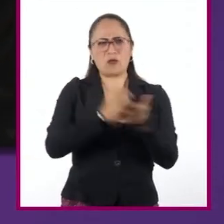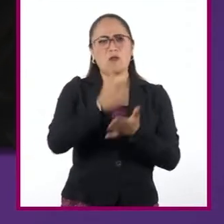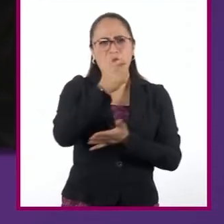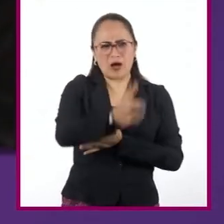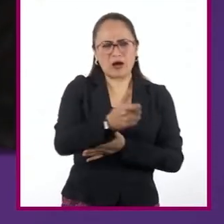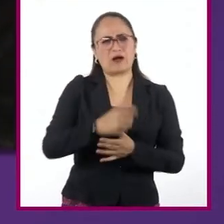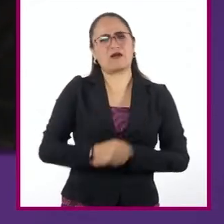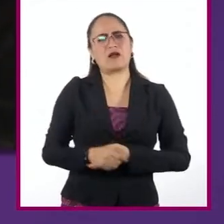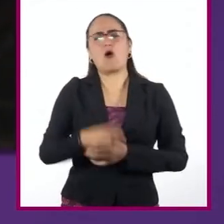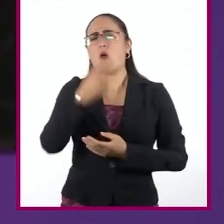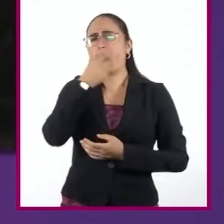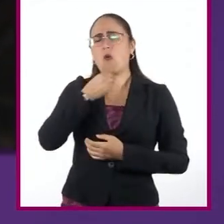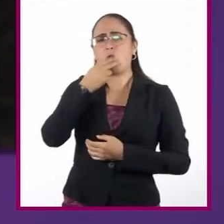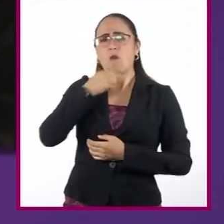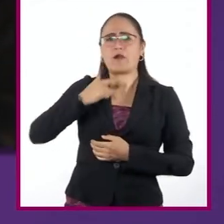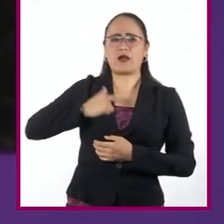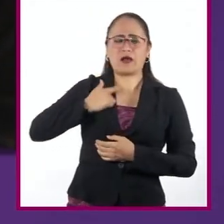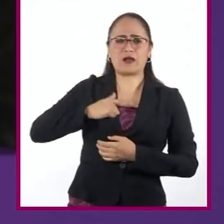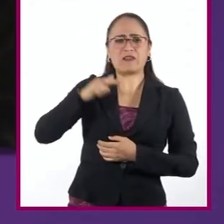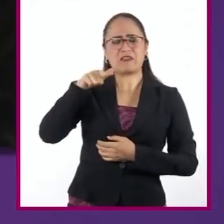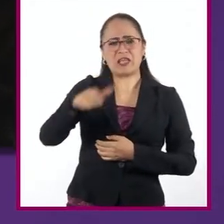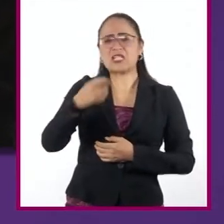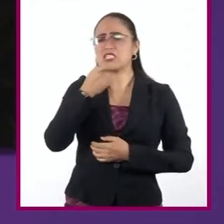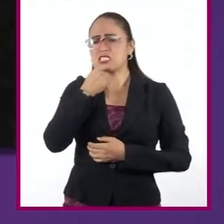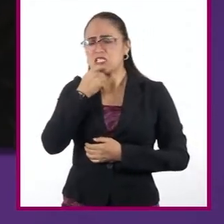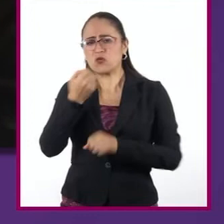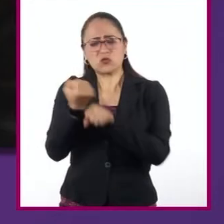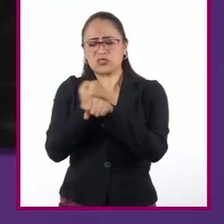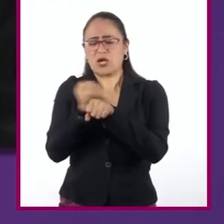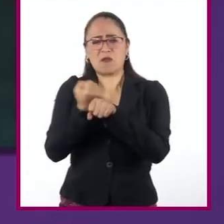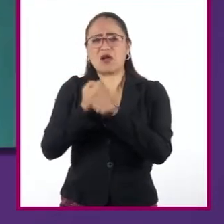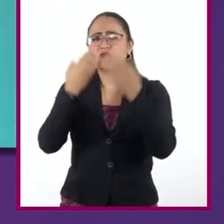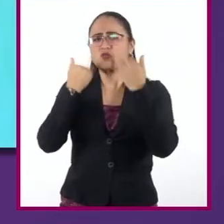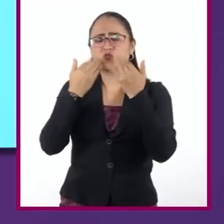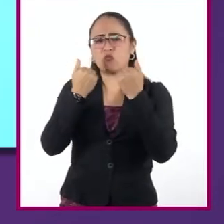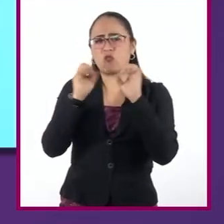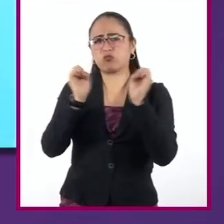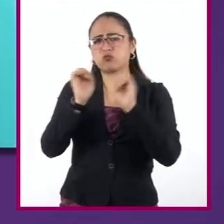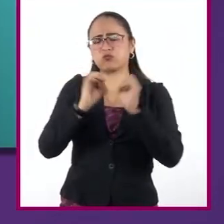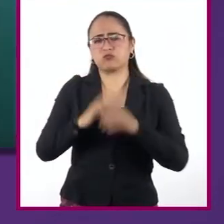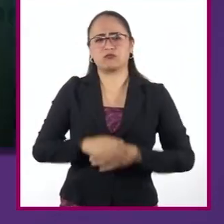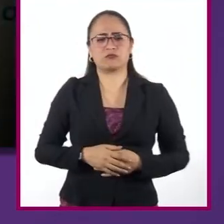gerente del lugar refirió que hizo esto porque el niño no traía zapatos.